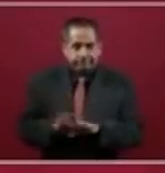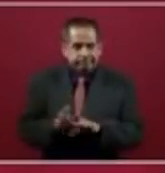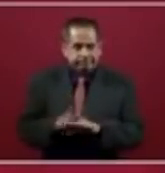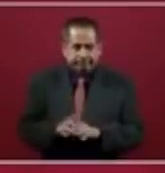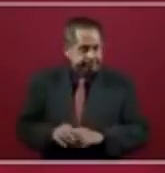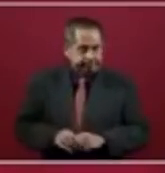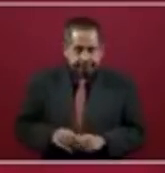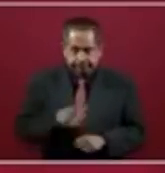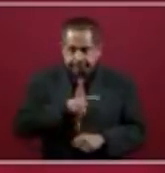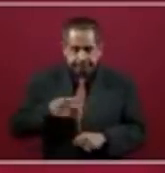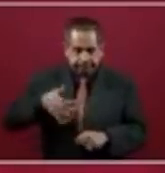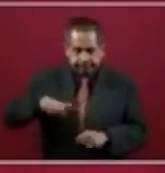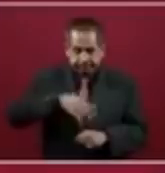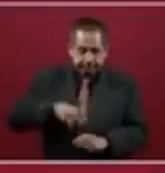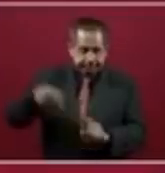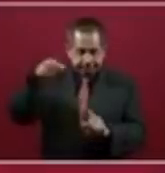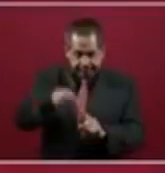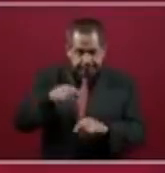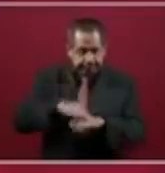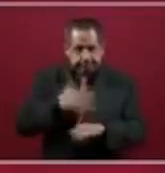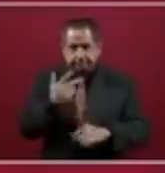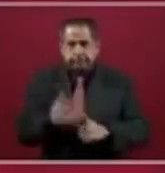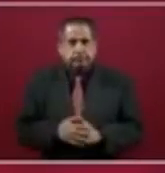buscar las causas. Si es